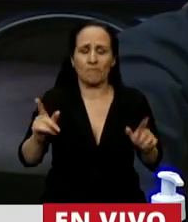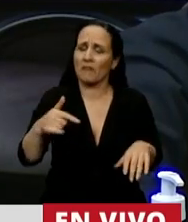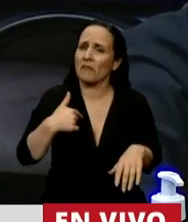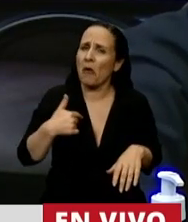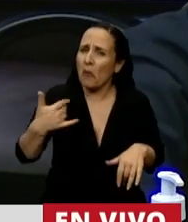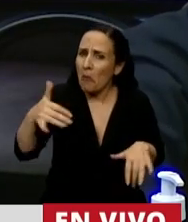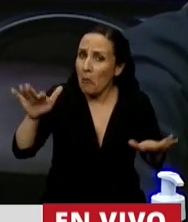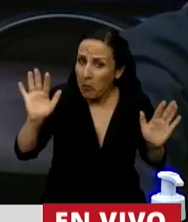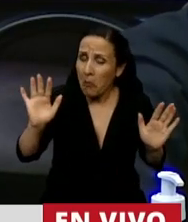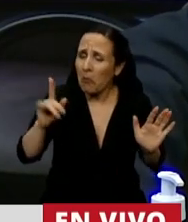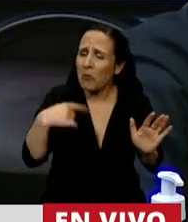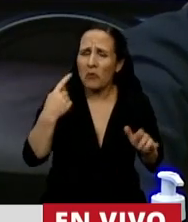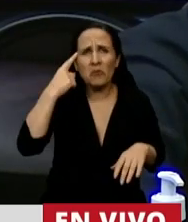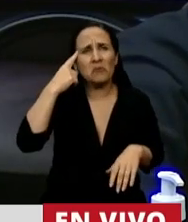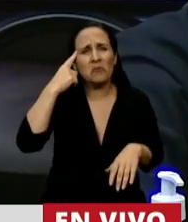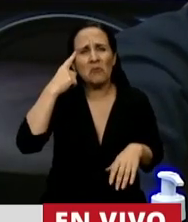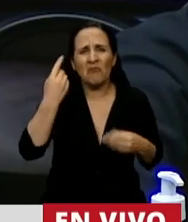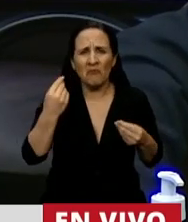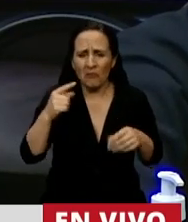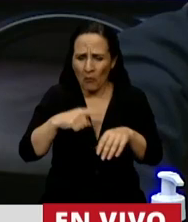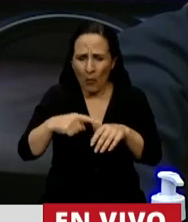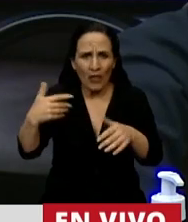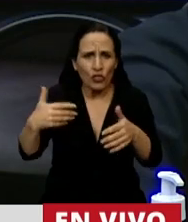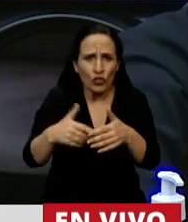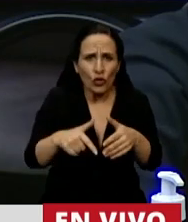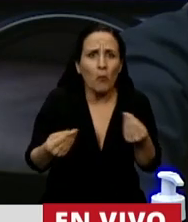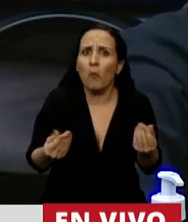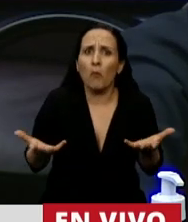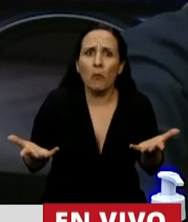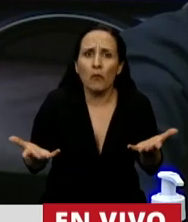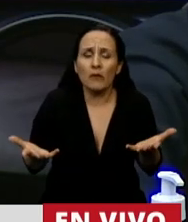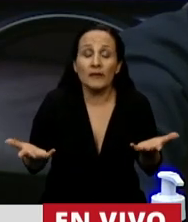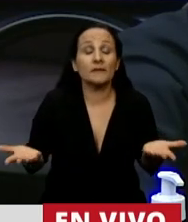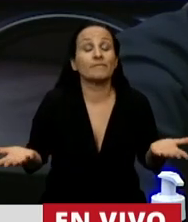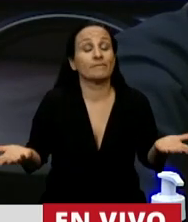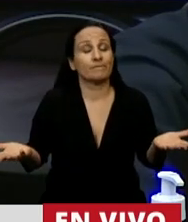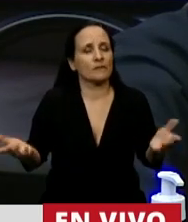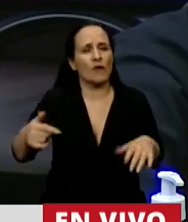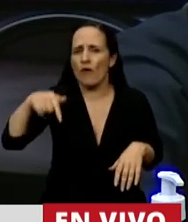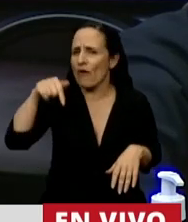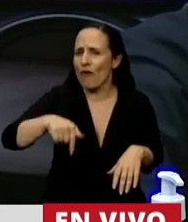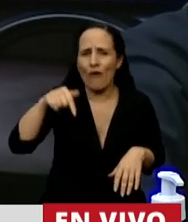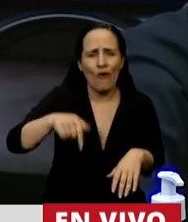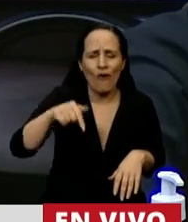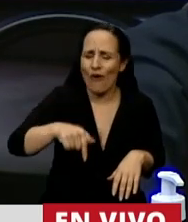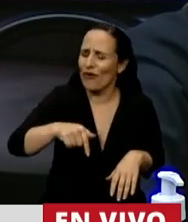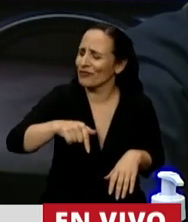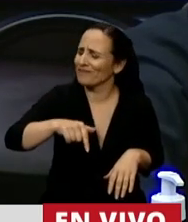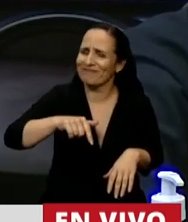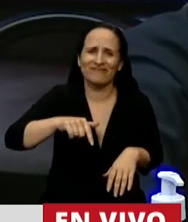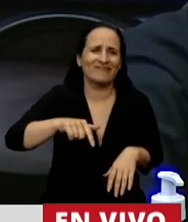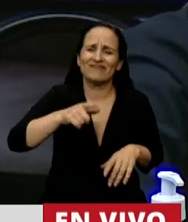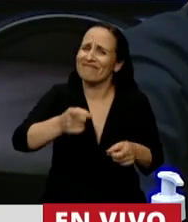podríamos preguntar por qué llegamos a esta instancia. Y la verdad que es necesario que hoy marquemos con